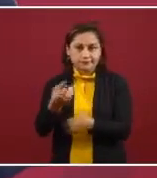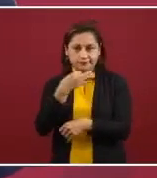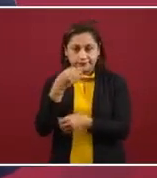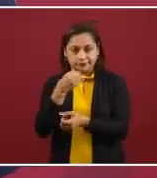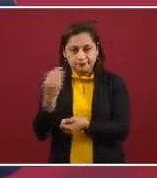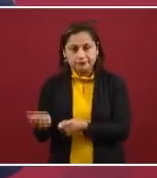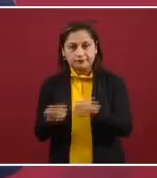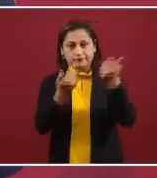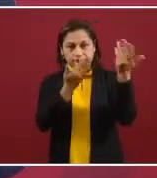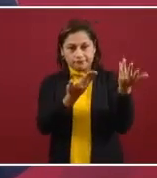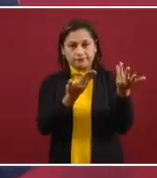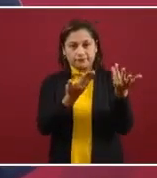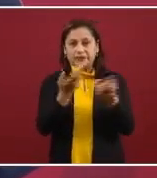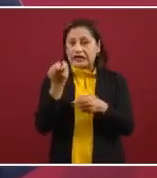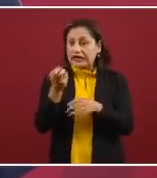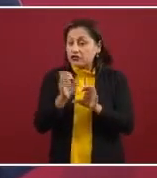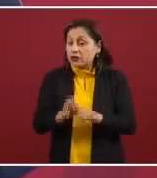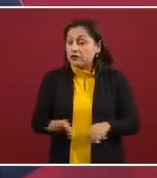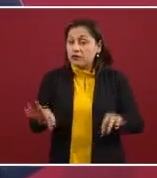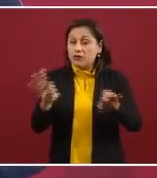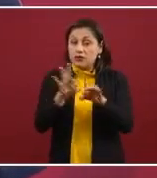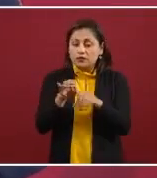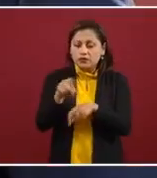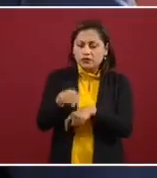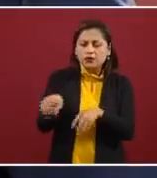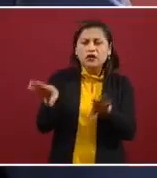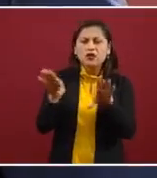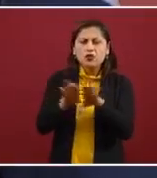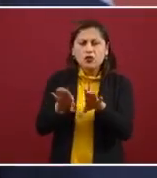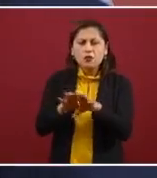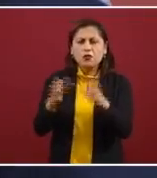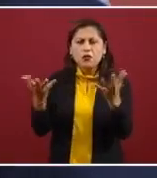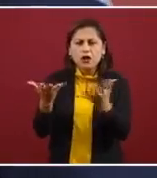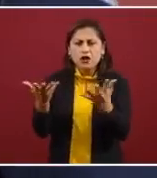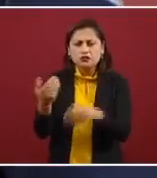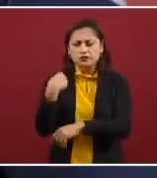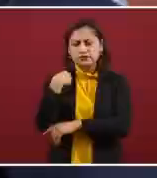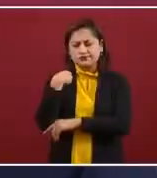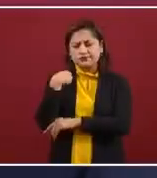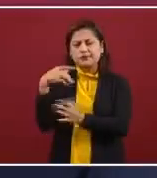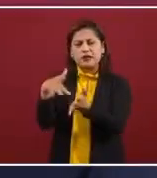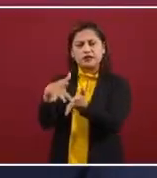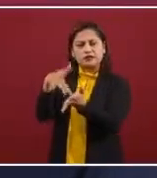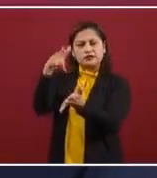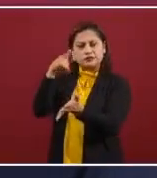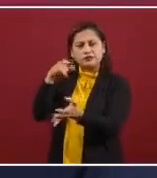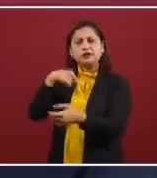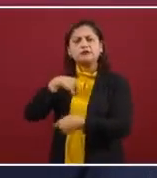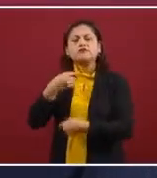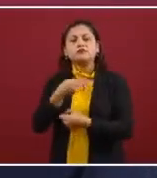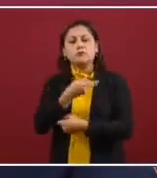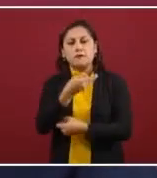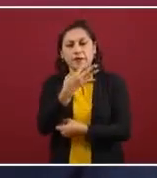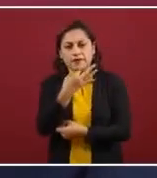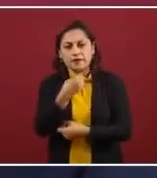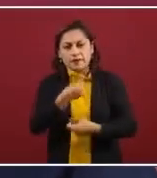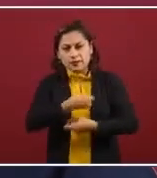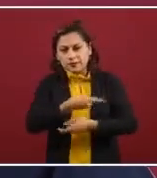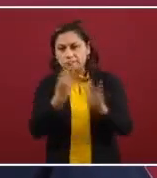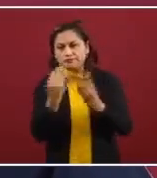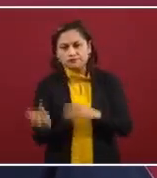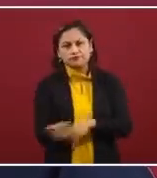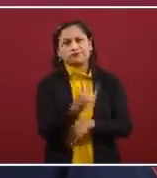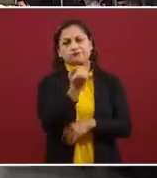medicinas que tenemos que procurar crear un buen sistema de abasto y distribución